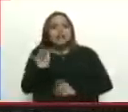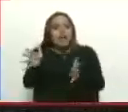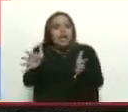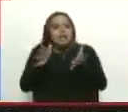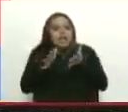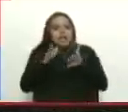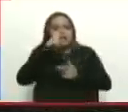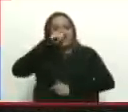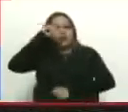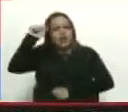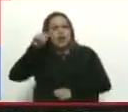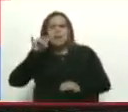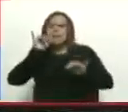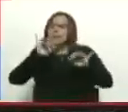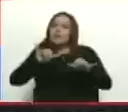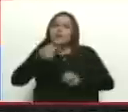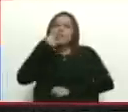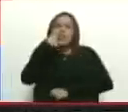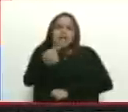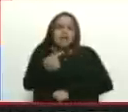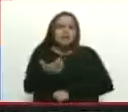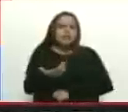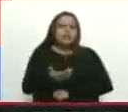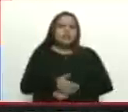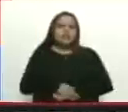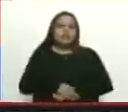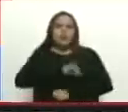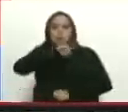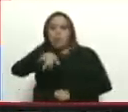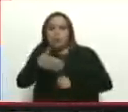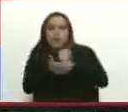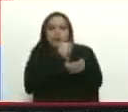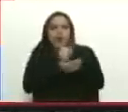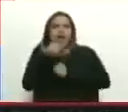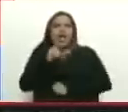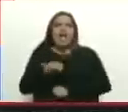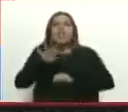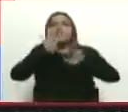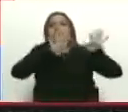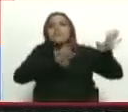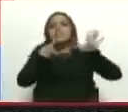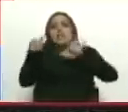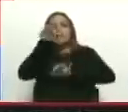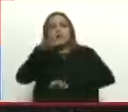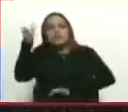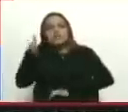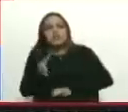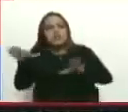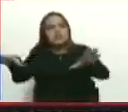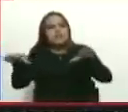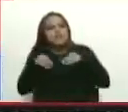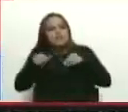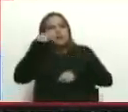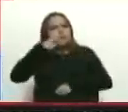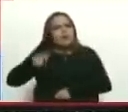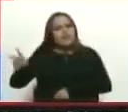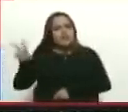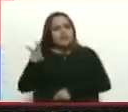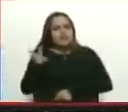a Nicolás. Son los mismos que dijeron que Juanito Alimaña tenía 96% de aceptación al pueblo de